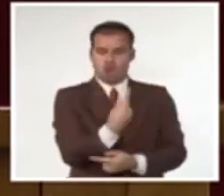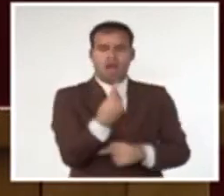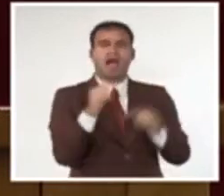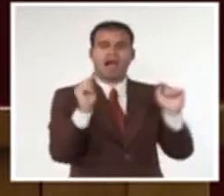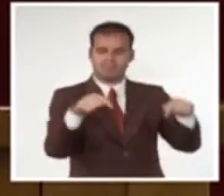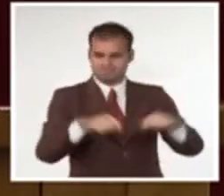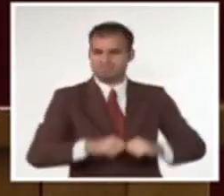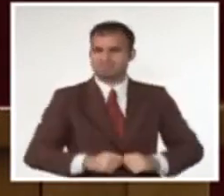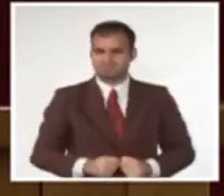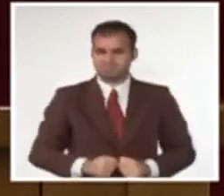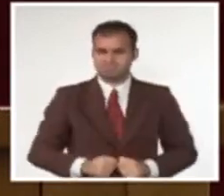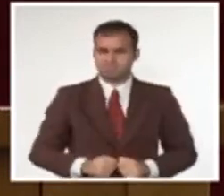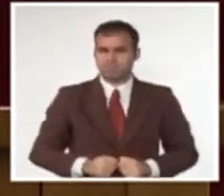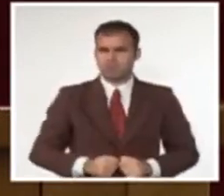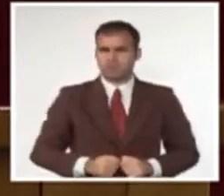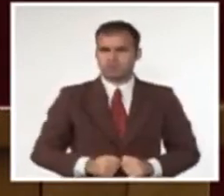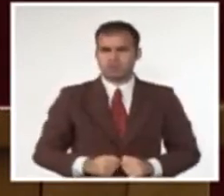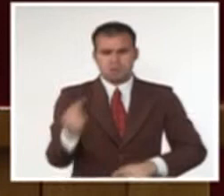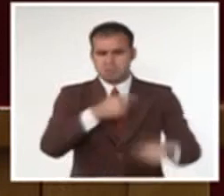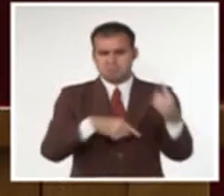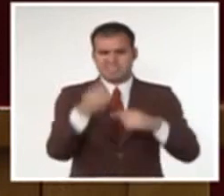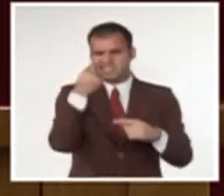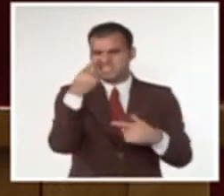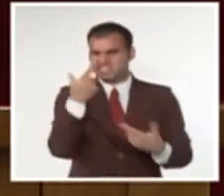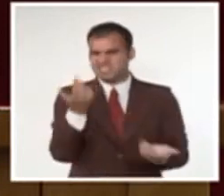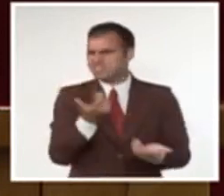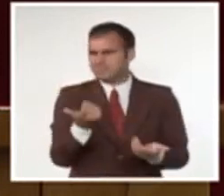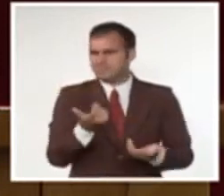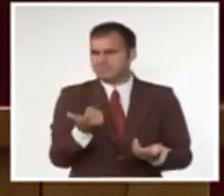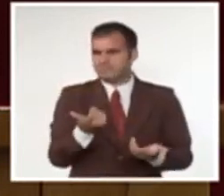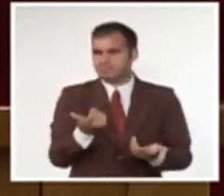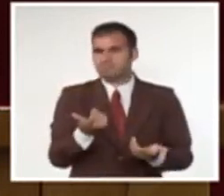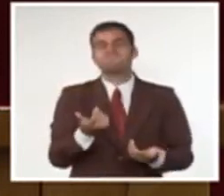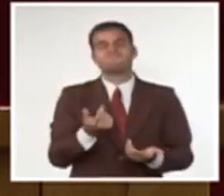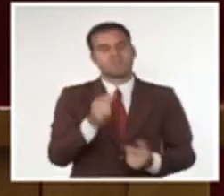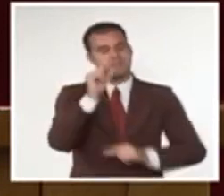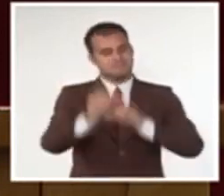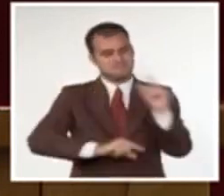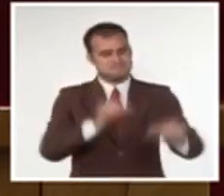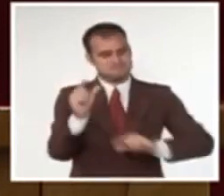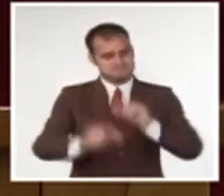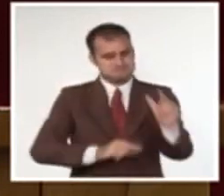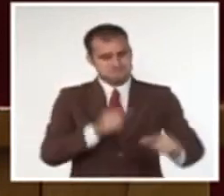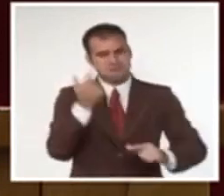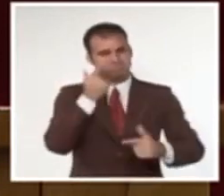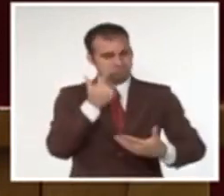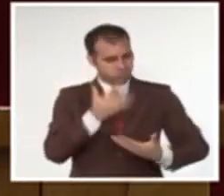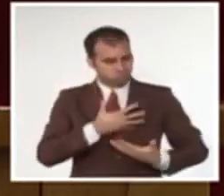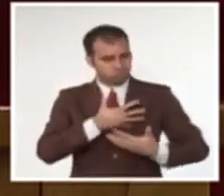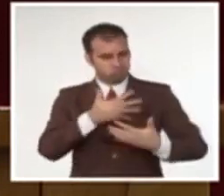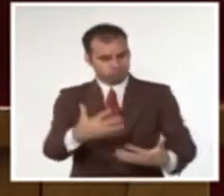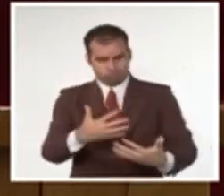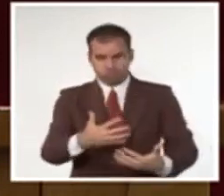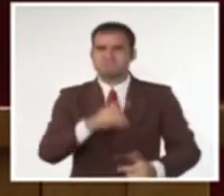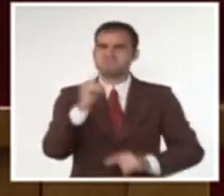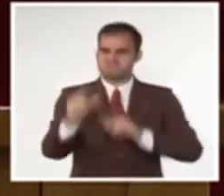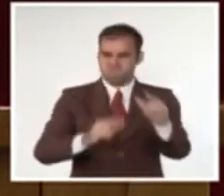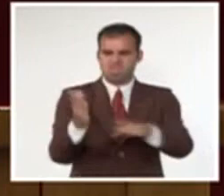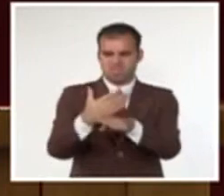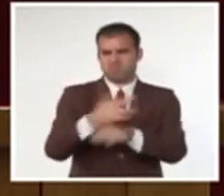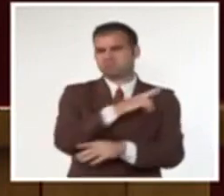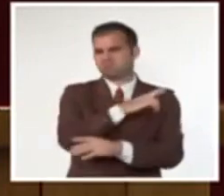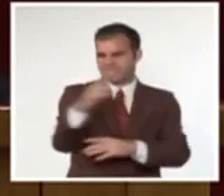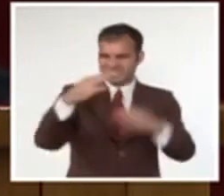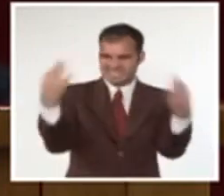cuyas esencias late, más allá de las palabras, el espíritu sensible, humano y profundamente